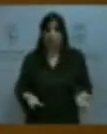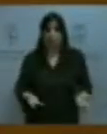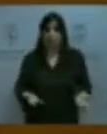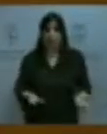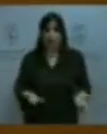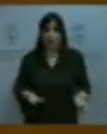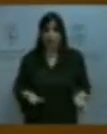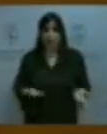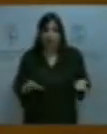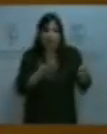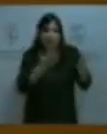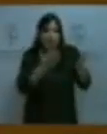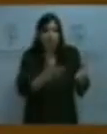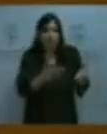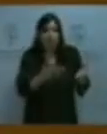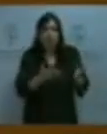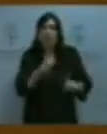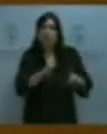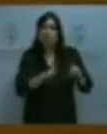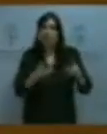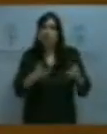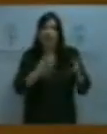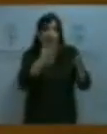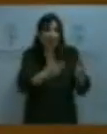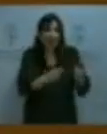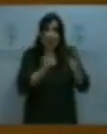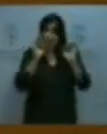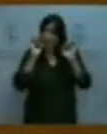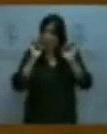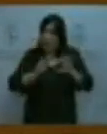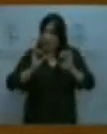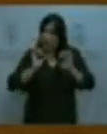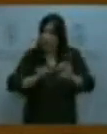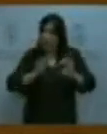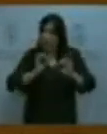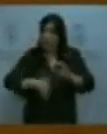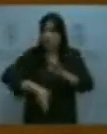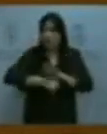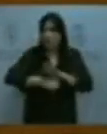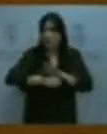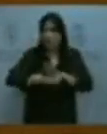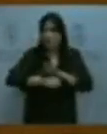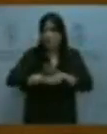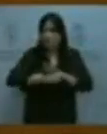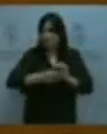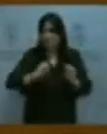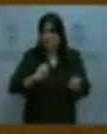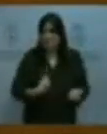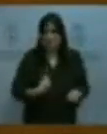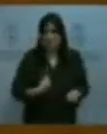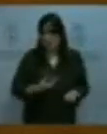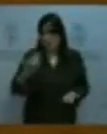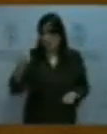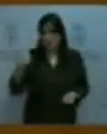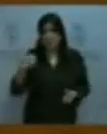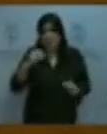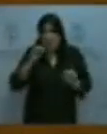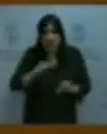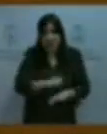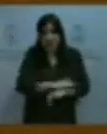siga haciendo lo mismo. Siga haciendo lo mismo con la misma asimetría, seguramente, que el resto de consejeros que le han precedido en